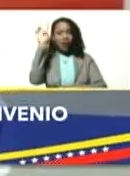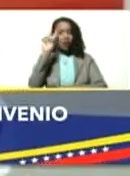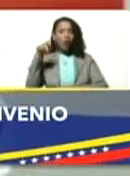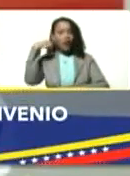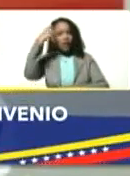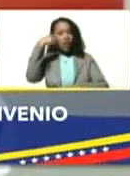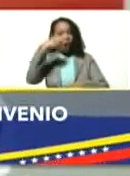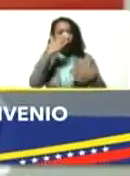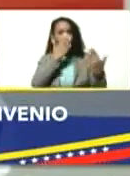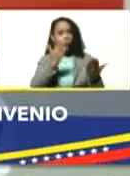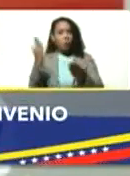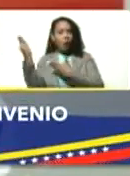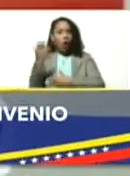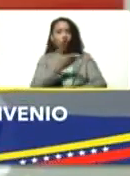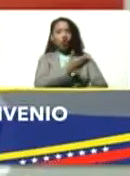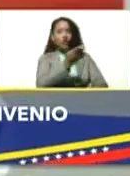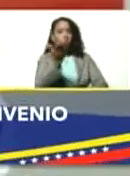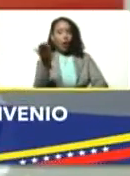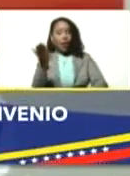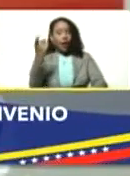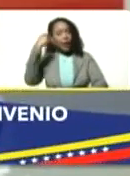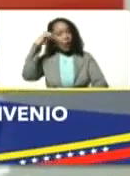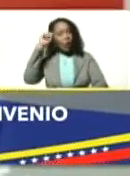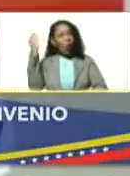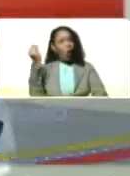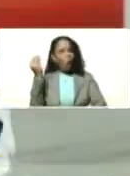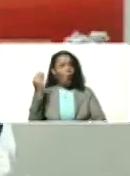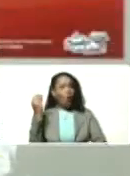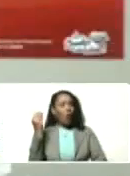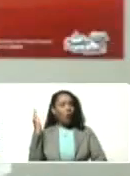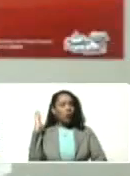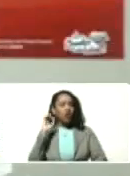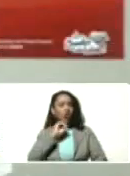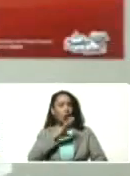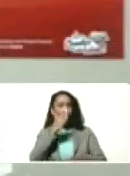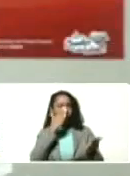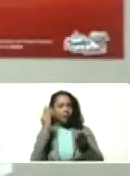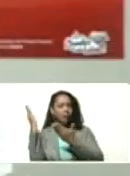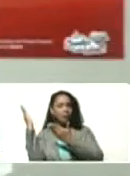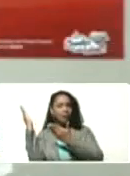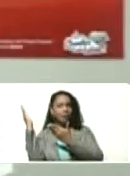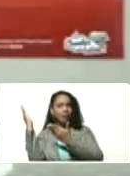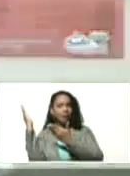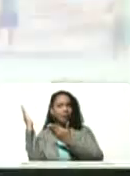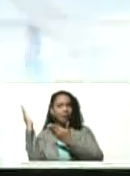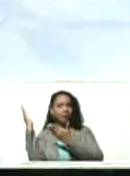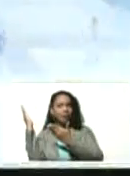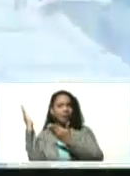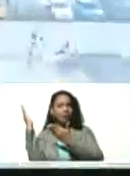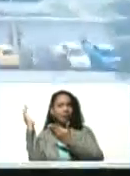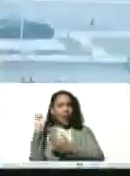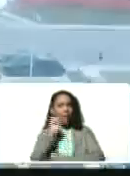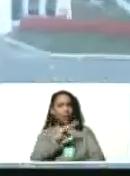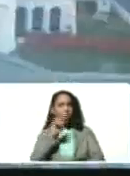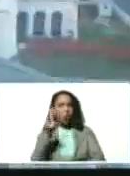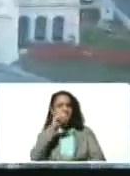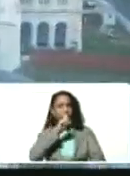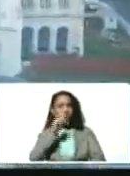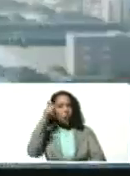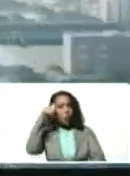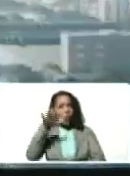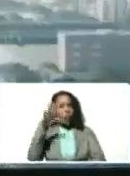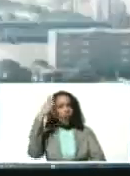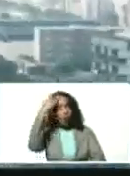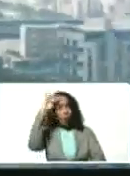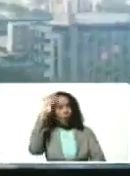video para que todos recordemos de dónde venimos. Adelante, video. Hace 22 años, el pueblo